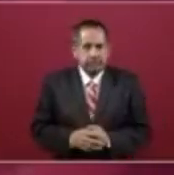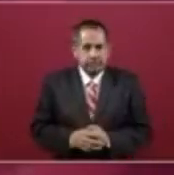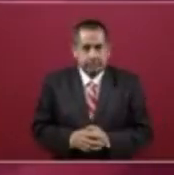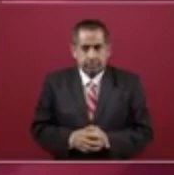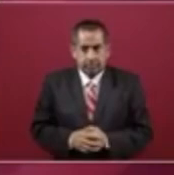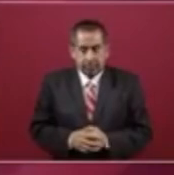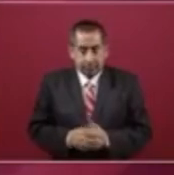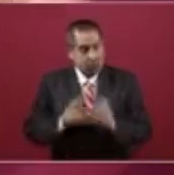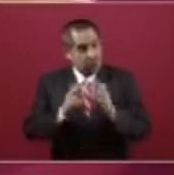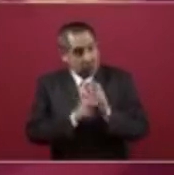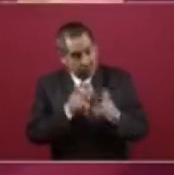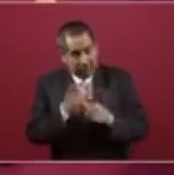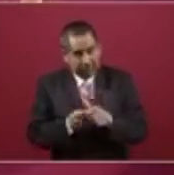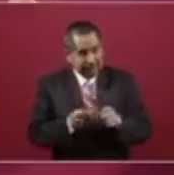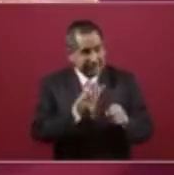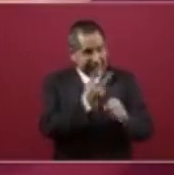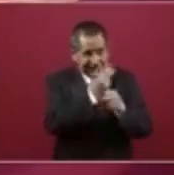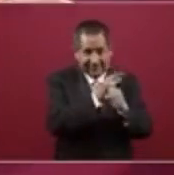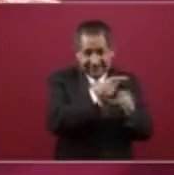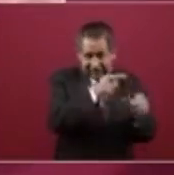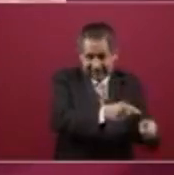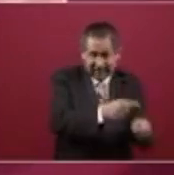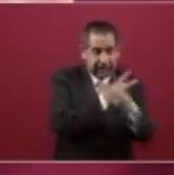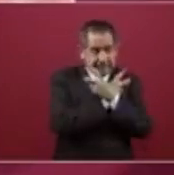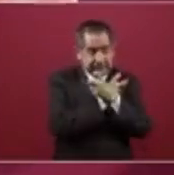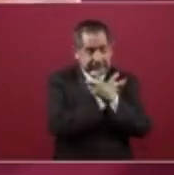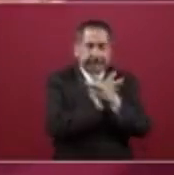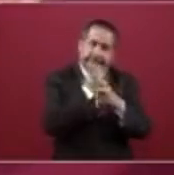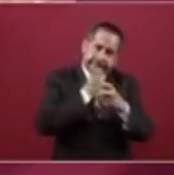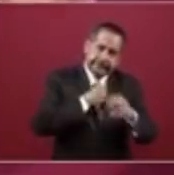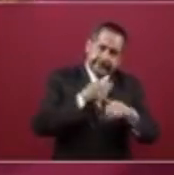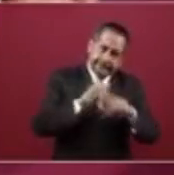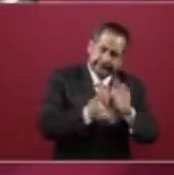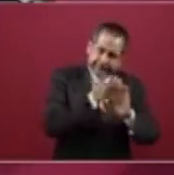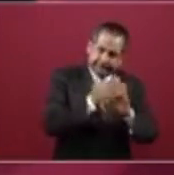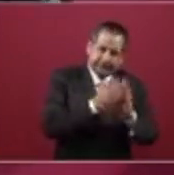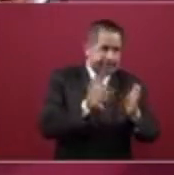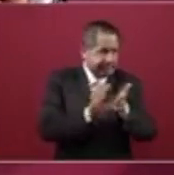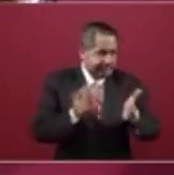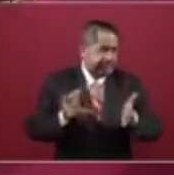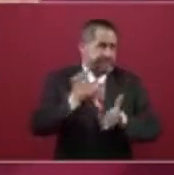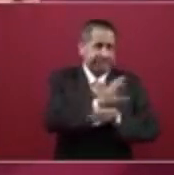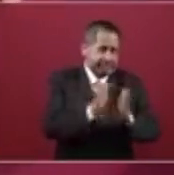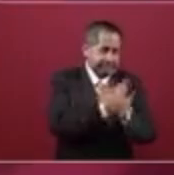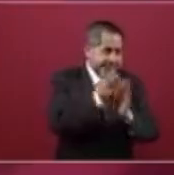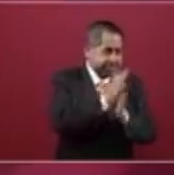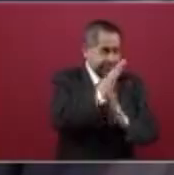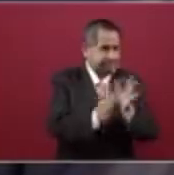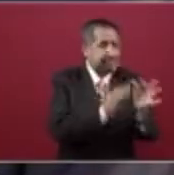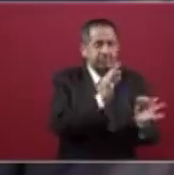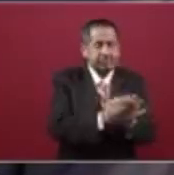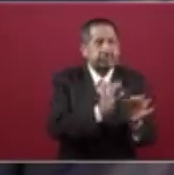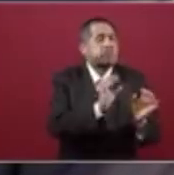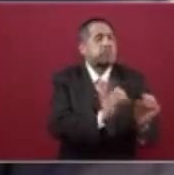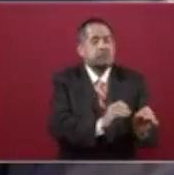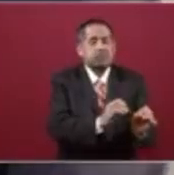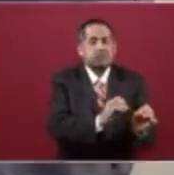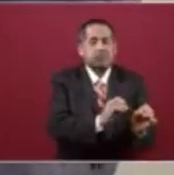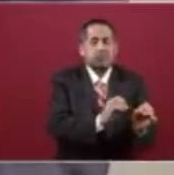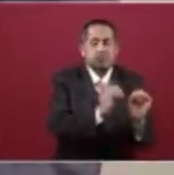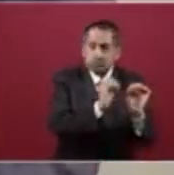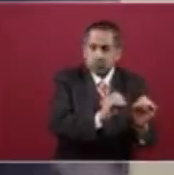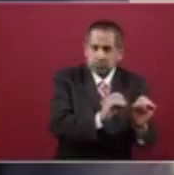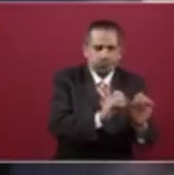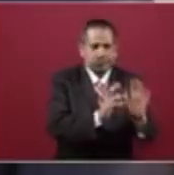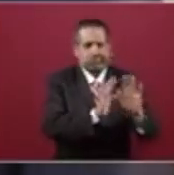¿Hacemos también el que está en obra negra? ¿Le metemos más recursos a ese? ¿O